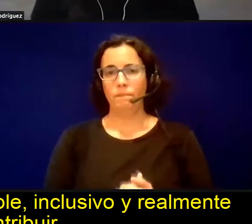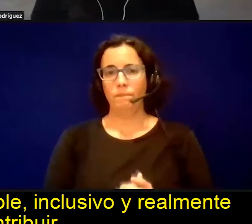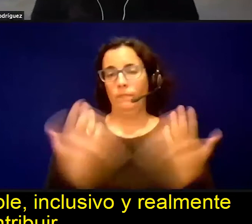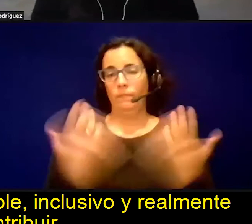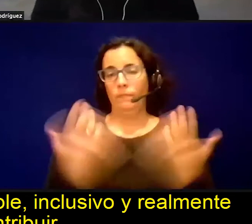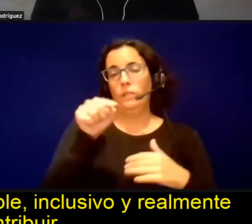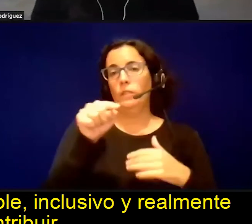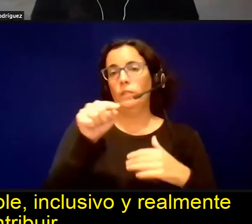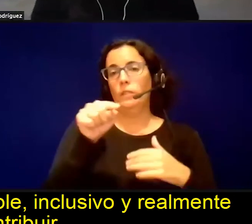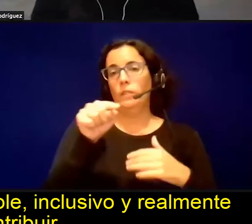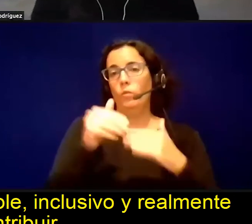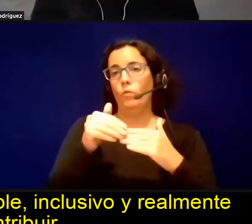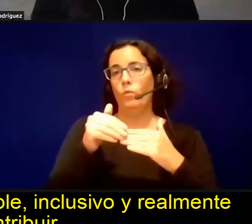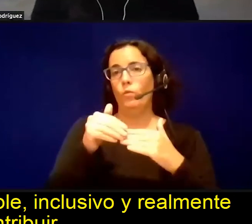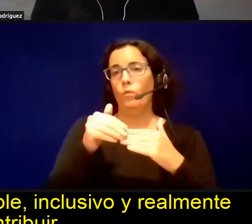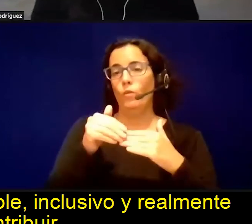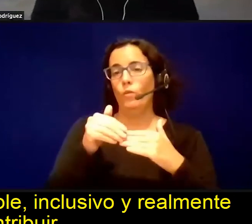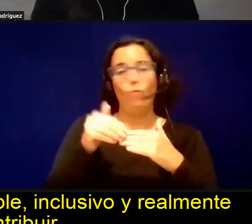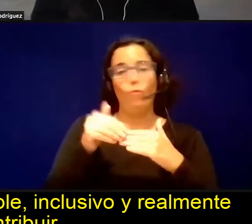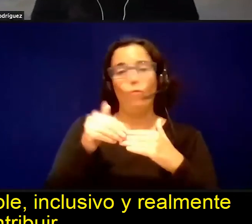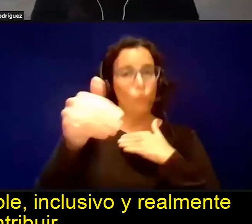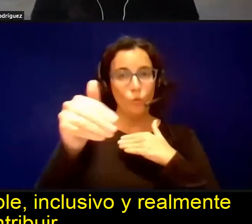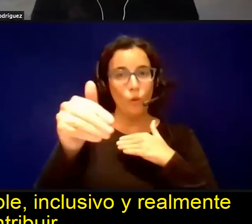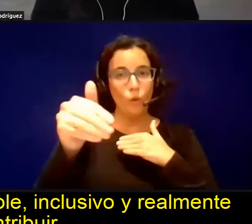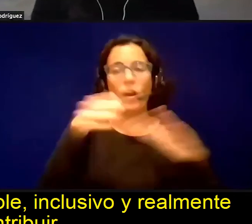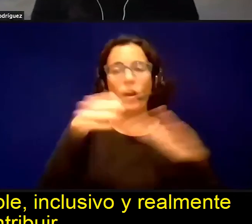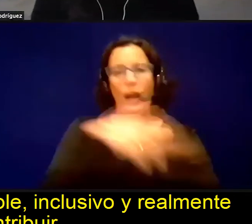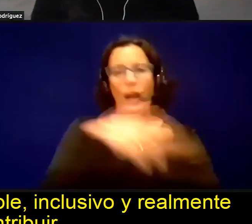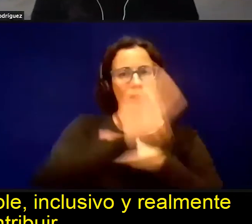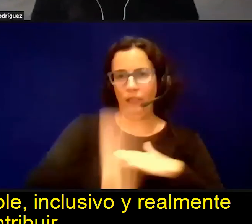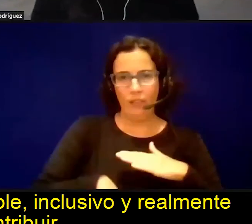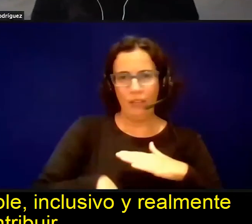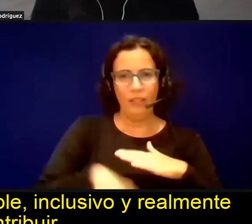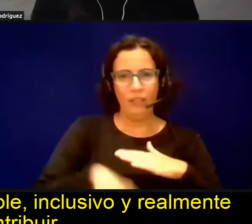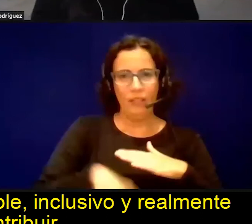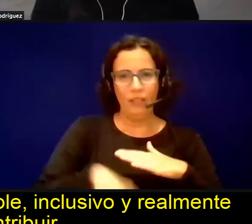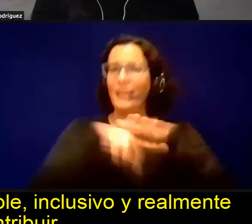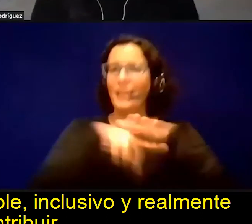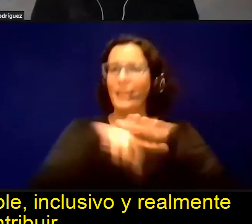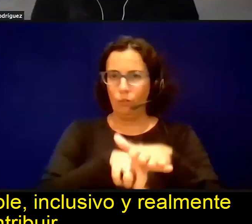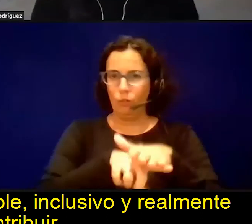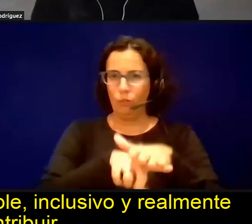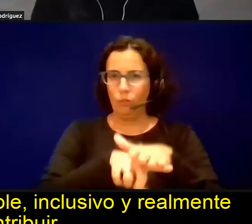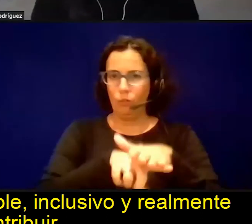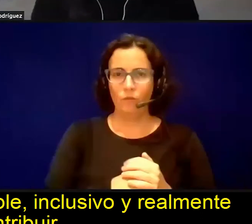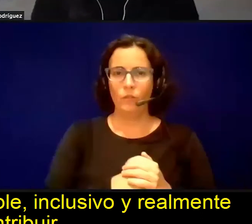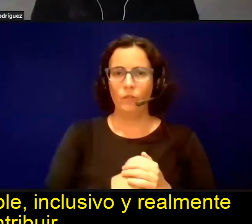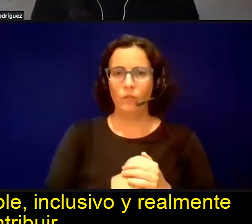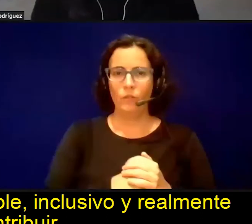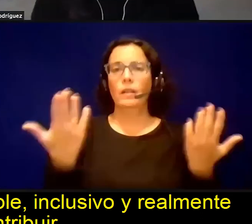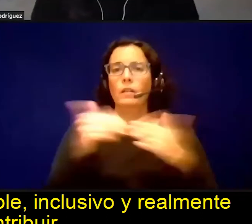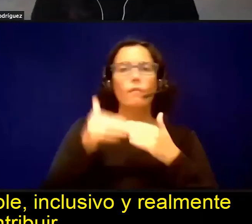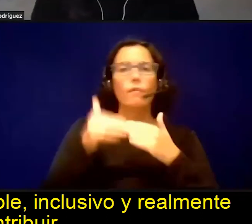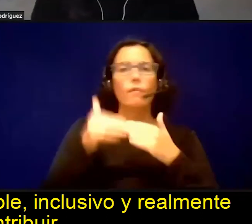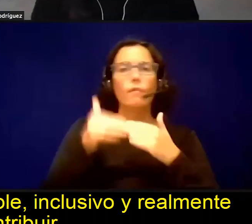es accesible, que es inclusivo y que realmente nos